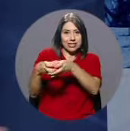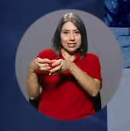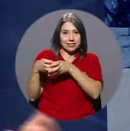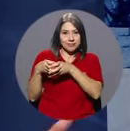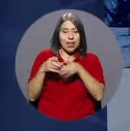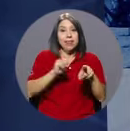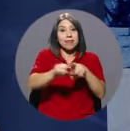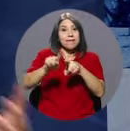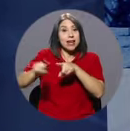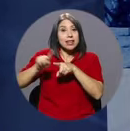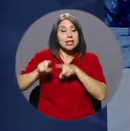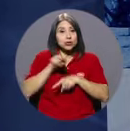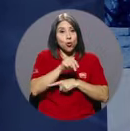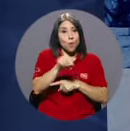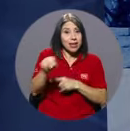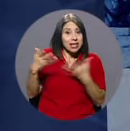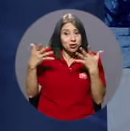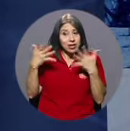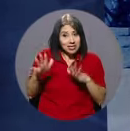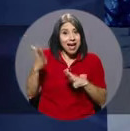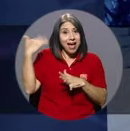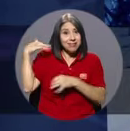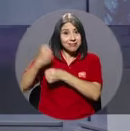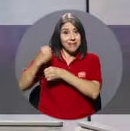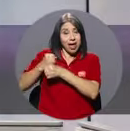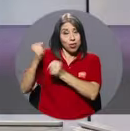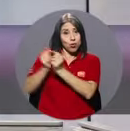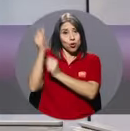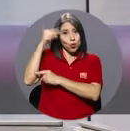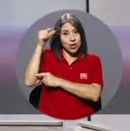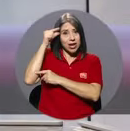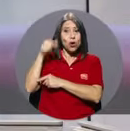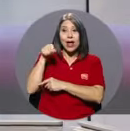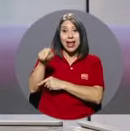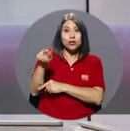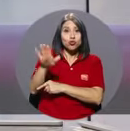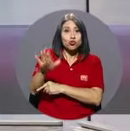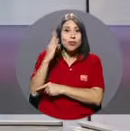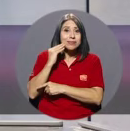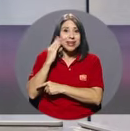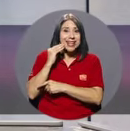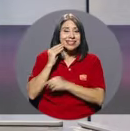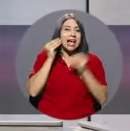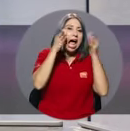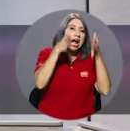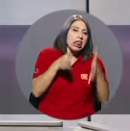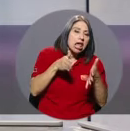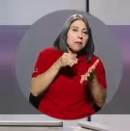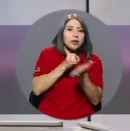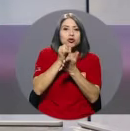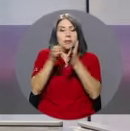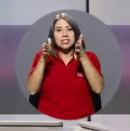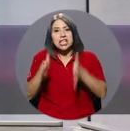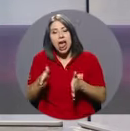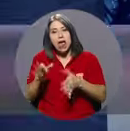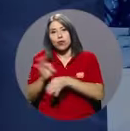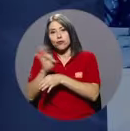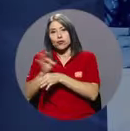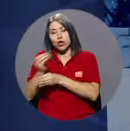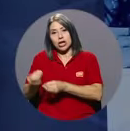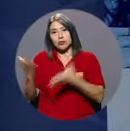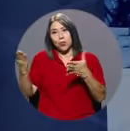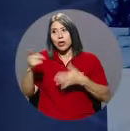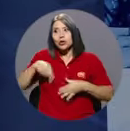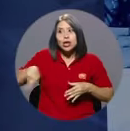diferentes compañeros que incluso han pasado por gobierno participaron desde su experiencia, tanto como académicos, investigadores y como